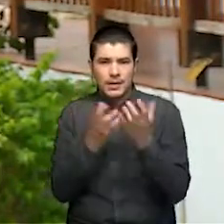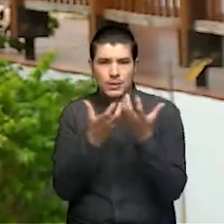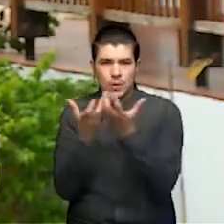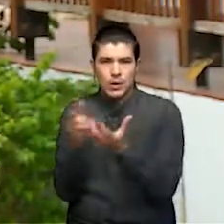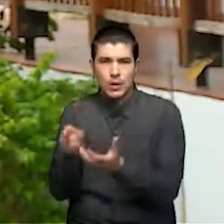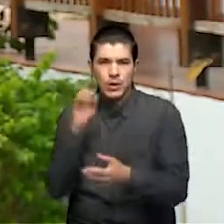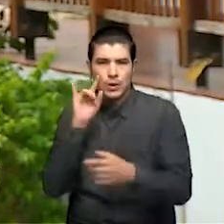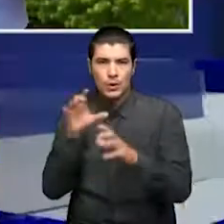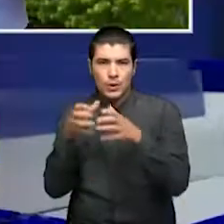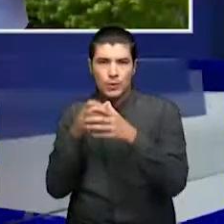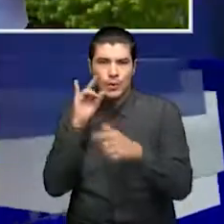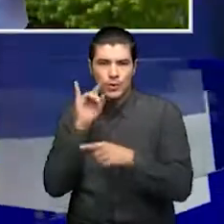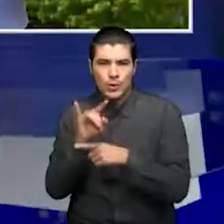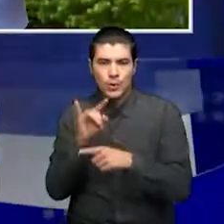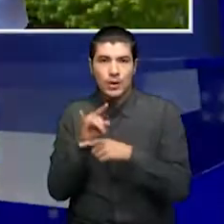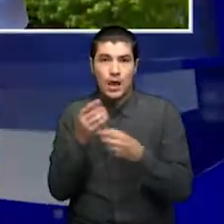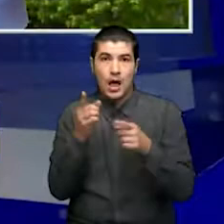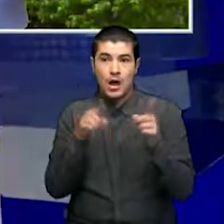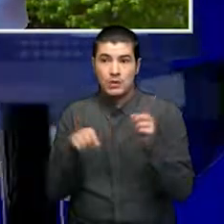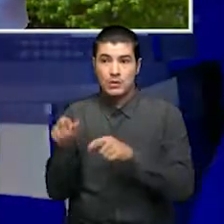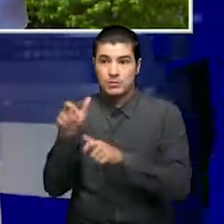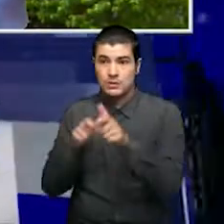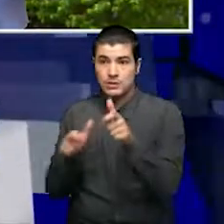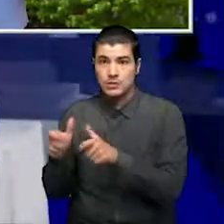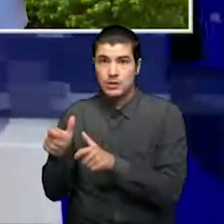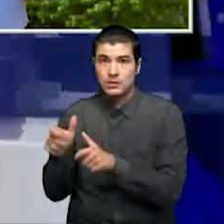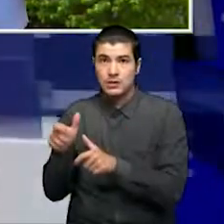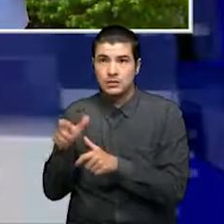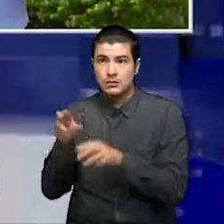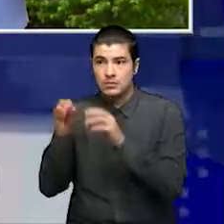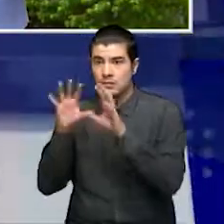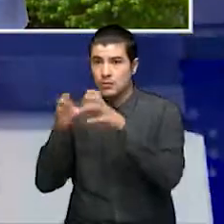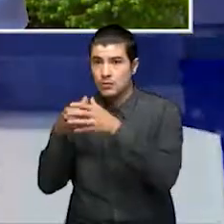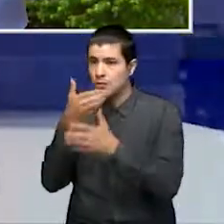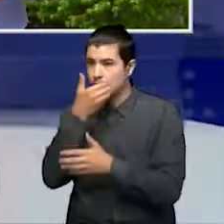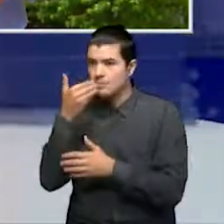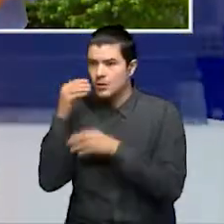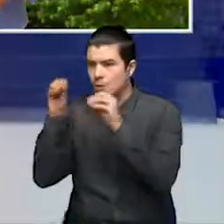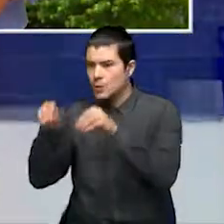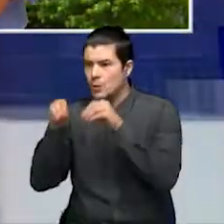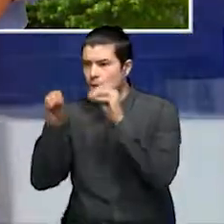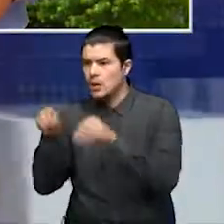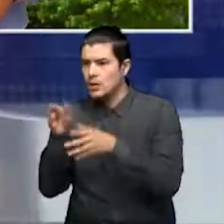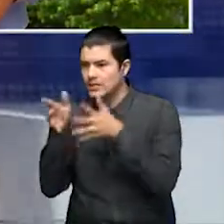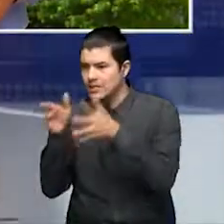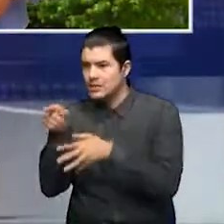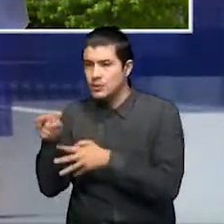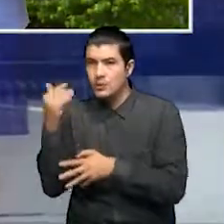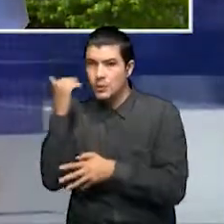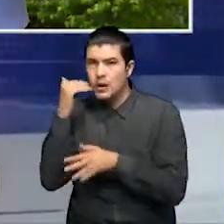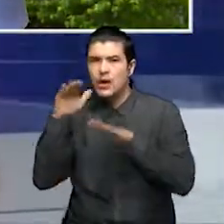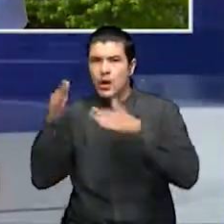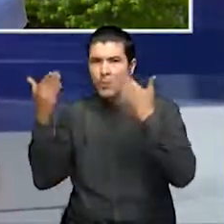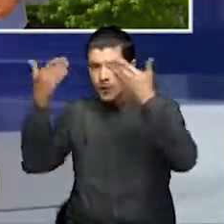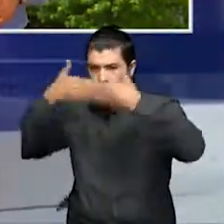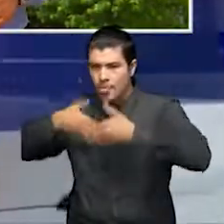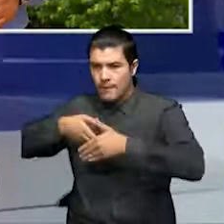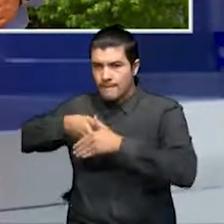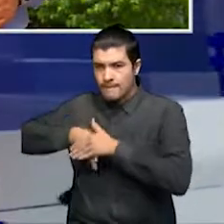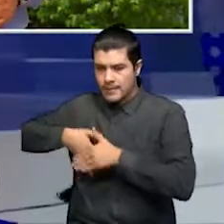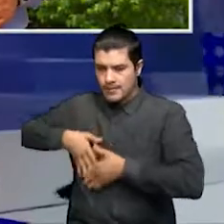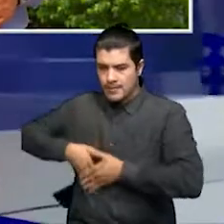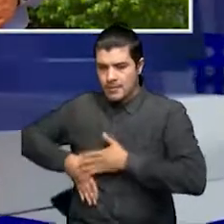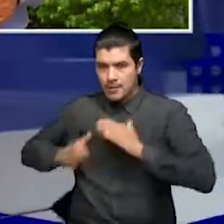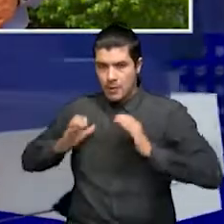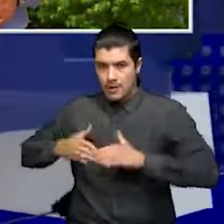mujeres para que crucen a territorio colombiano armas de fuego letales adheridas a su cuerpo compañero me despido desde cúcuta ustedes continúen con